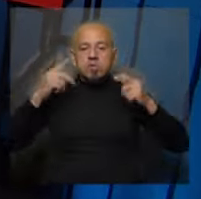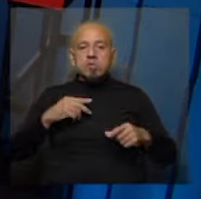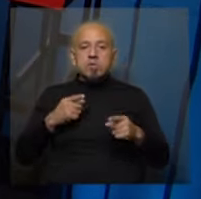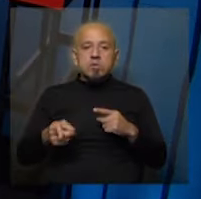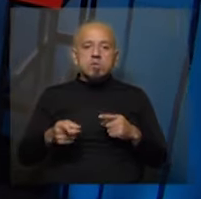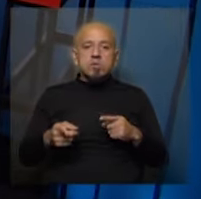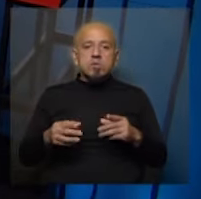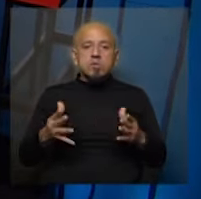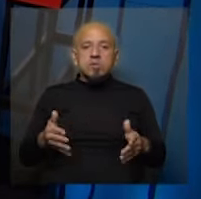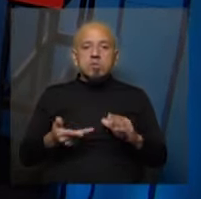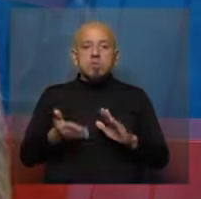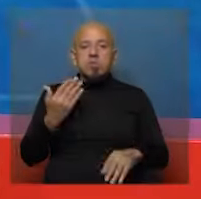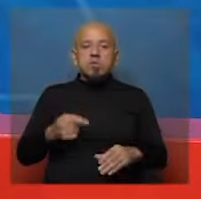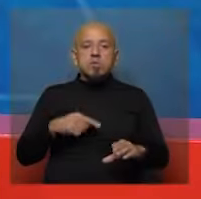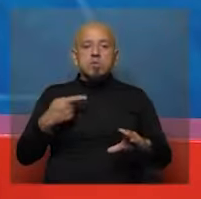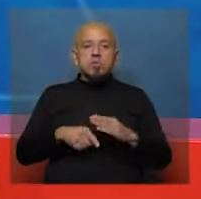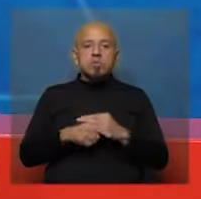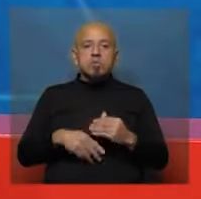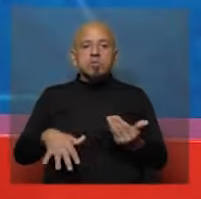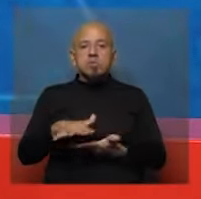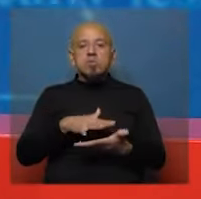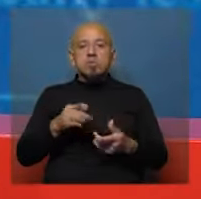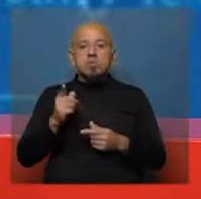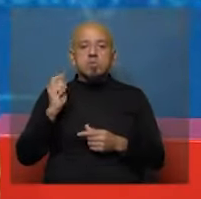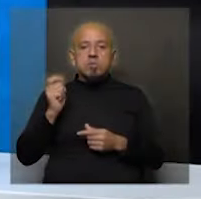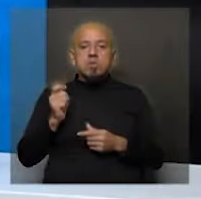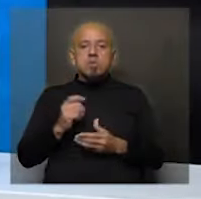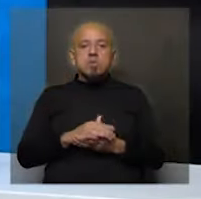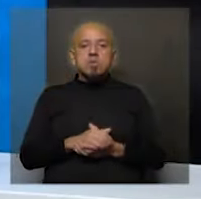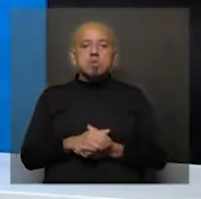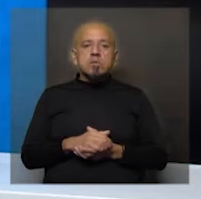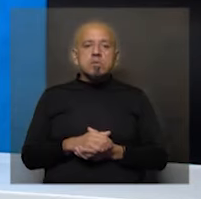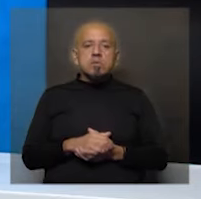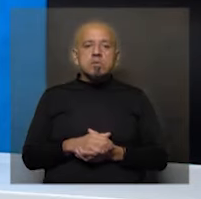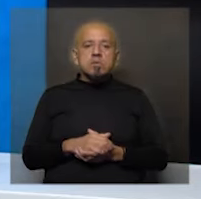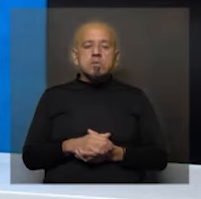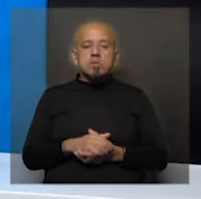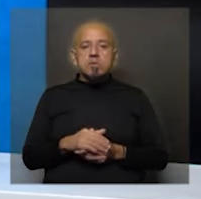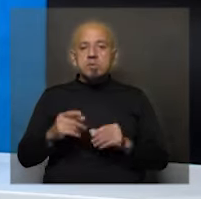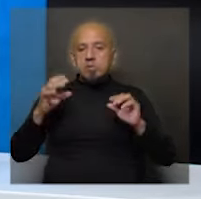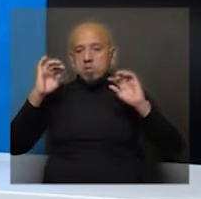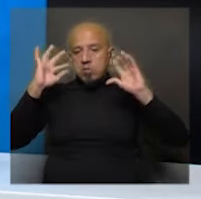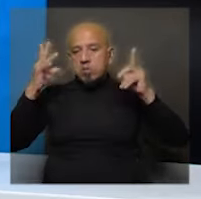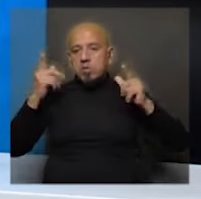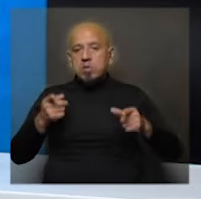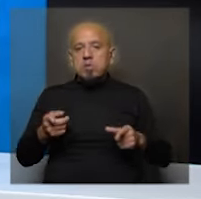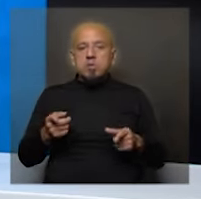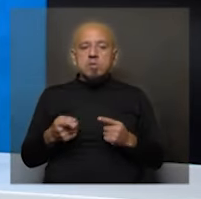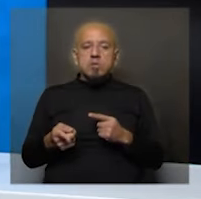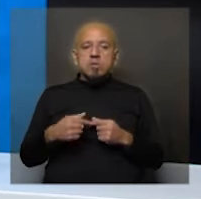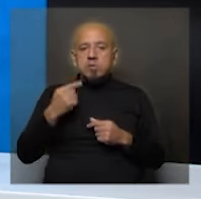más profundo que la situación de emergencia a cortar los círculos de violencia ya desde ch